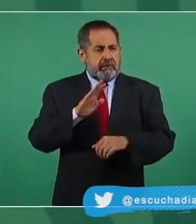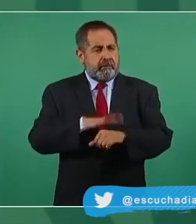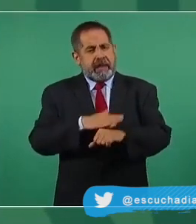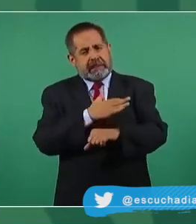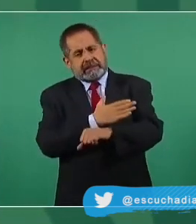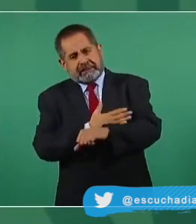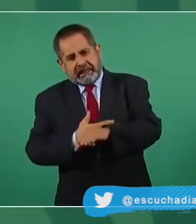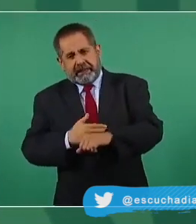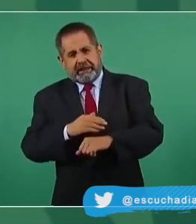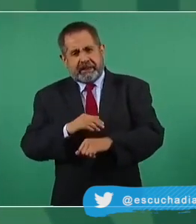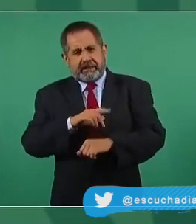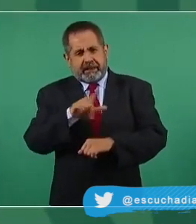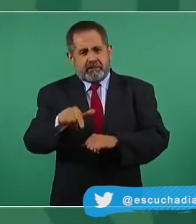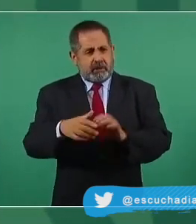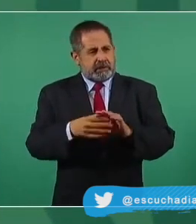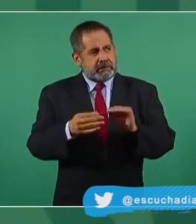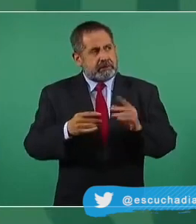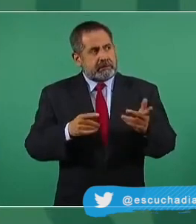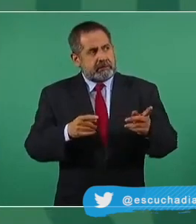de la República.